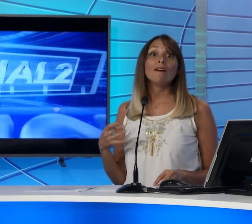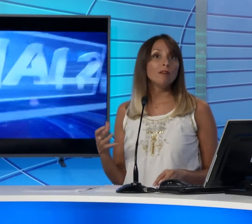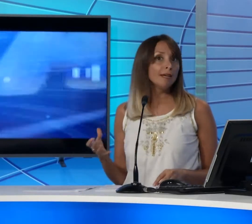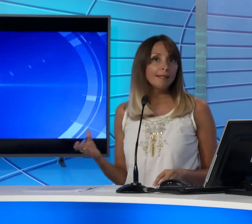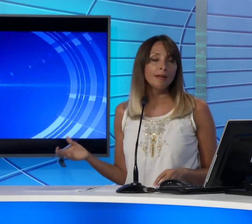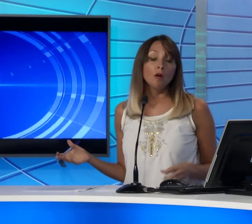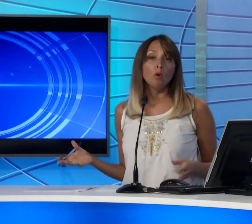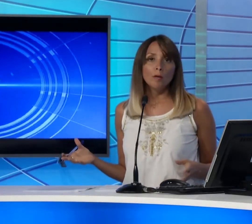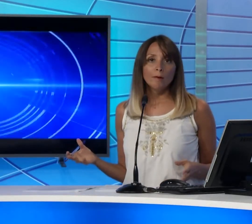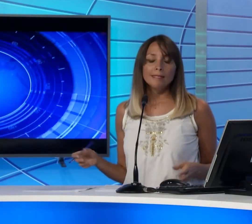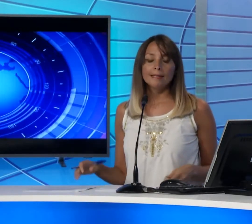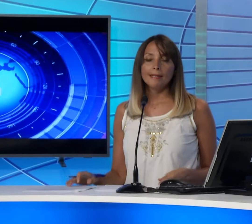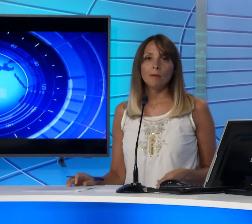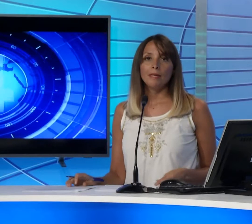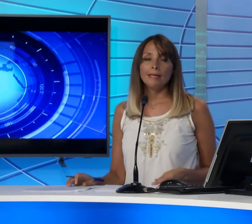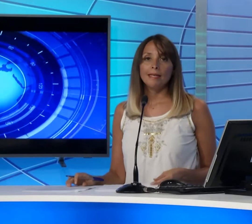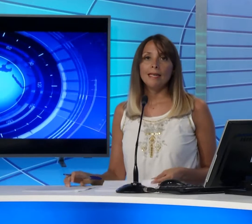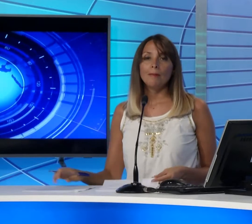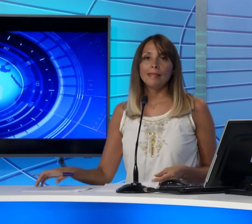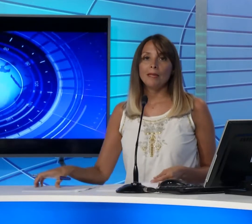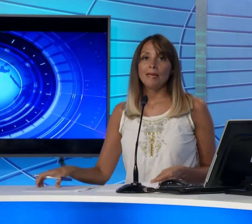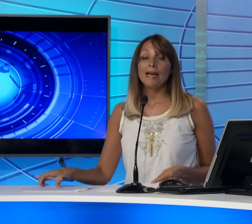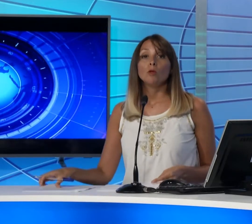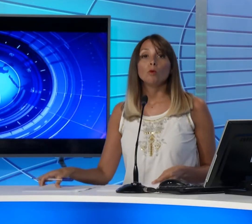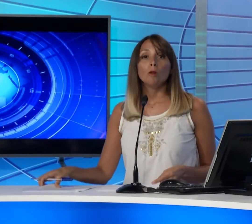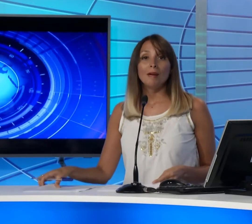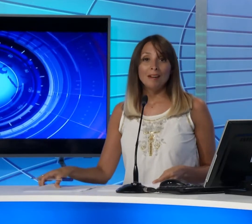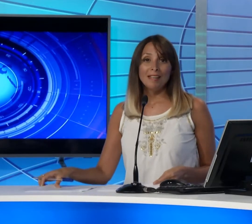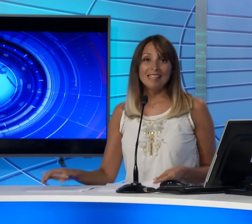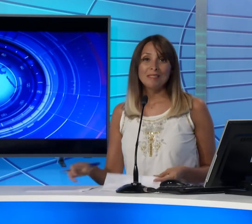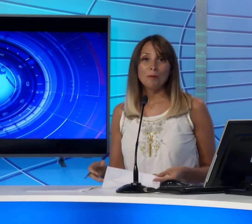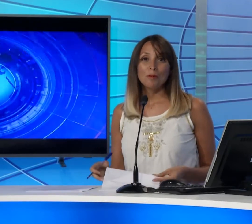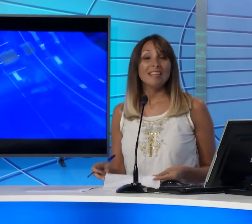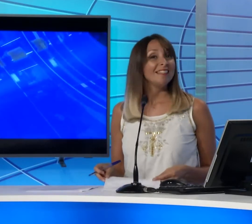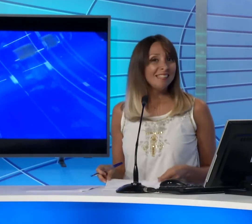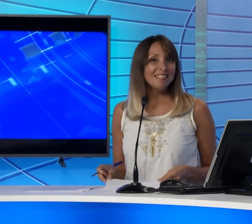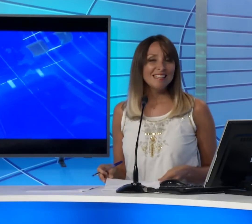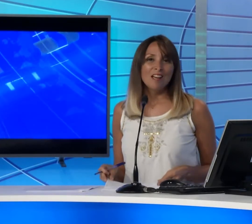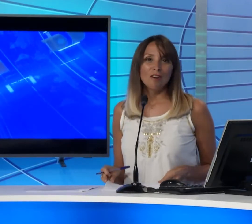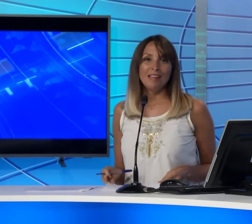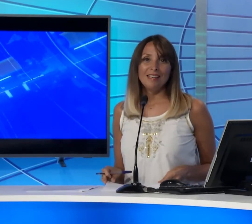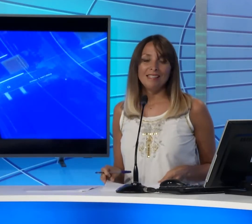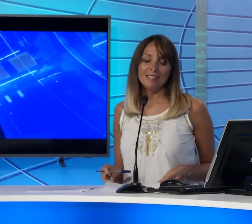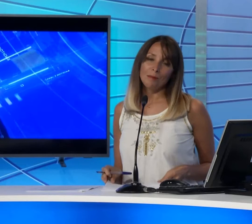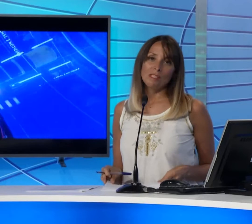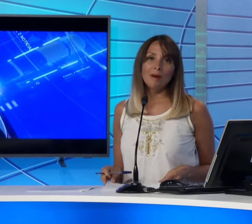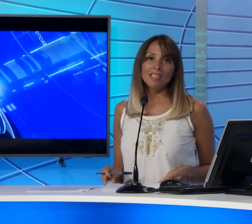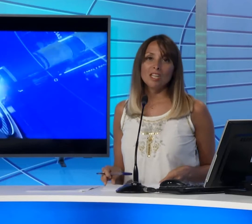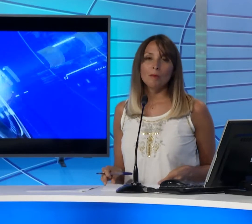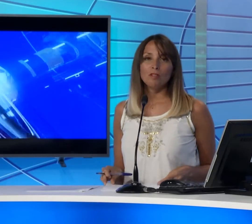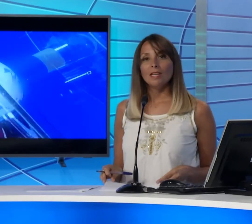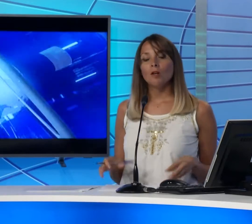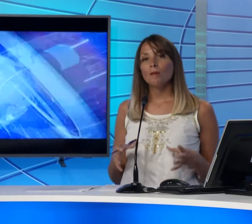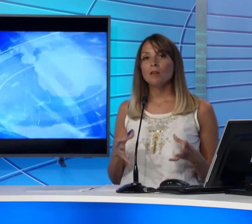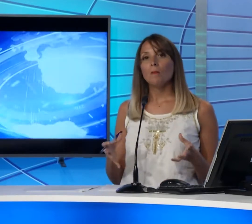continuar abierta una vez que termine la pandemia. Tuvo palabras muy gentiles con el intendente municipal,